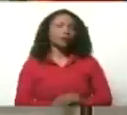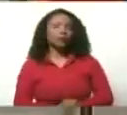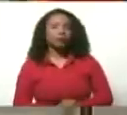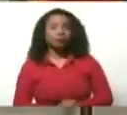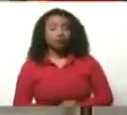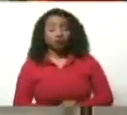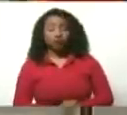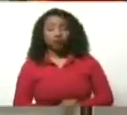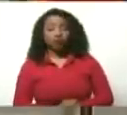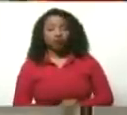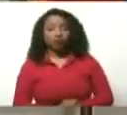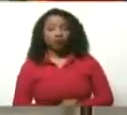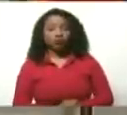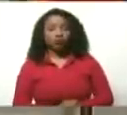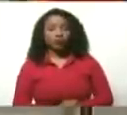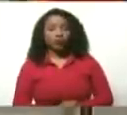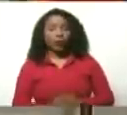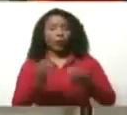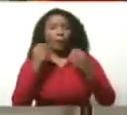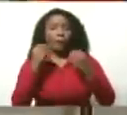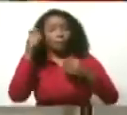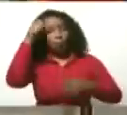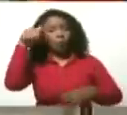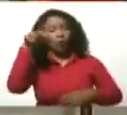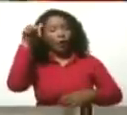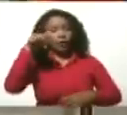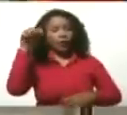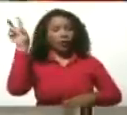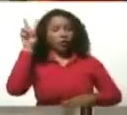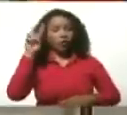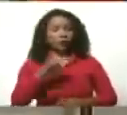inclusive para el pueblo de Venezuela,